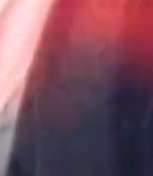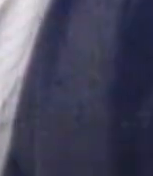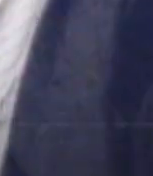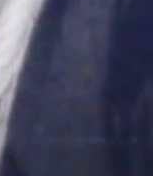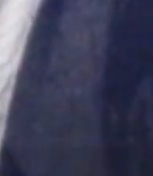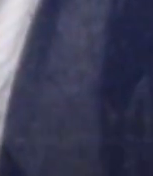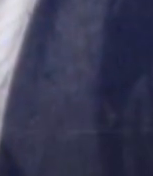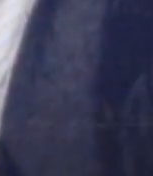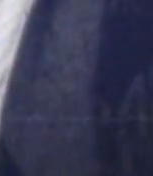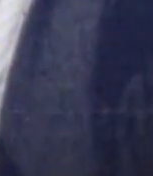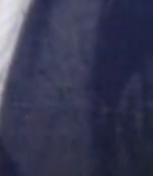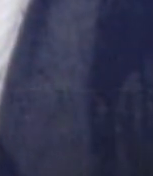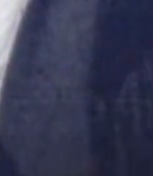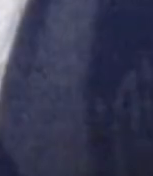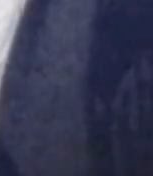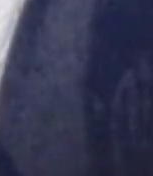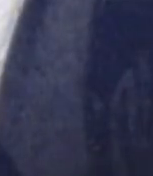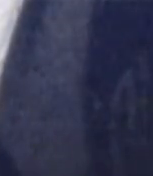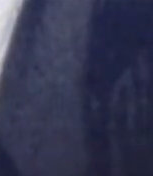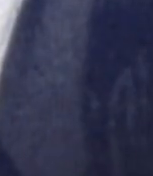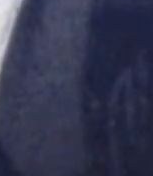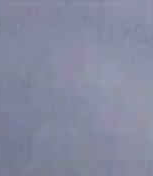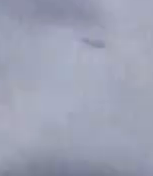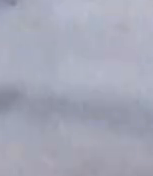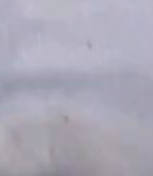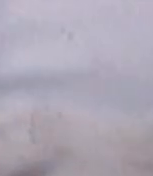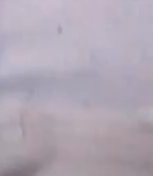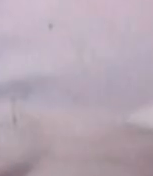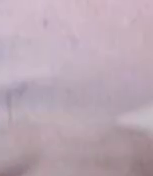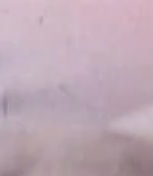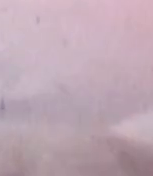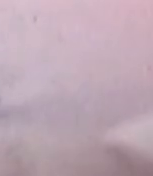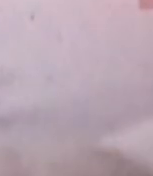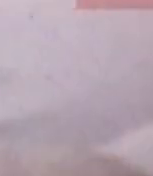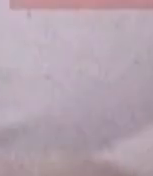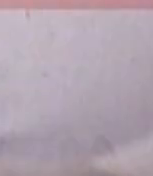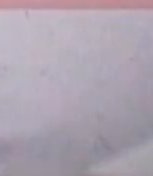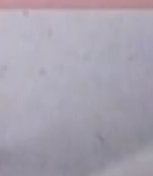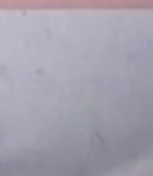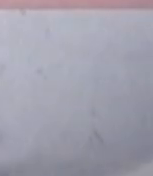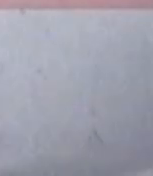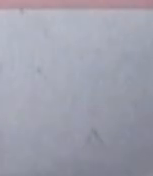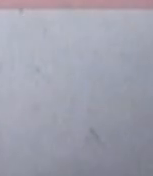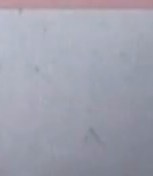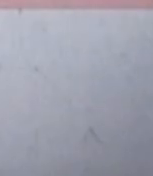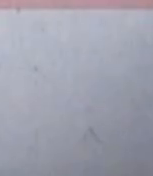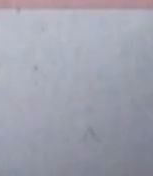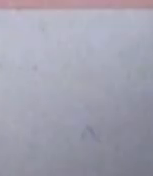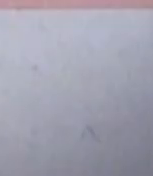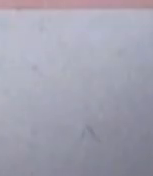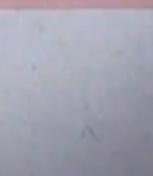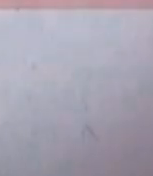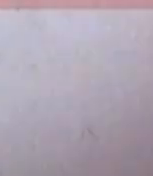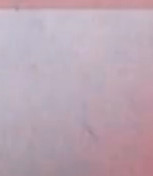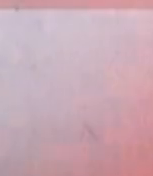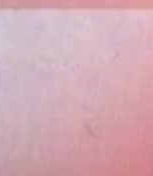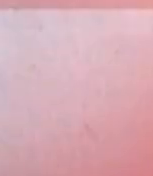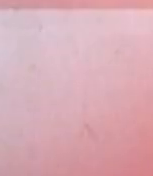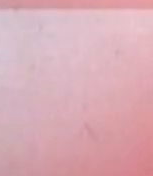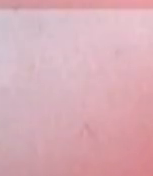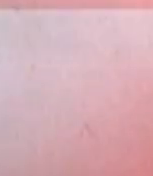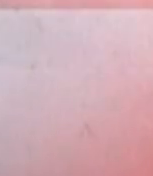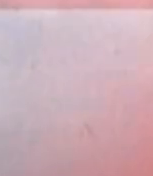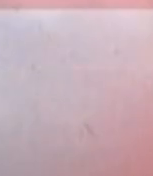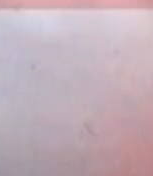Alguien me dijo una vez que yo pensaba que todo era cultura. Sí, no, todo no es cultura, pero la cultura está en todo y donde no está